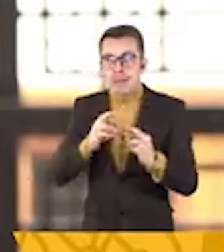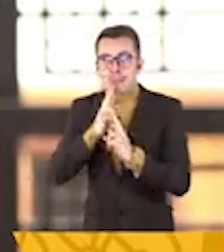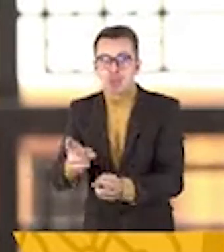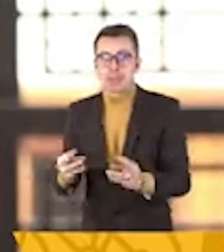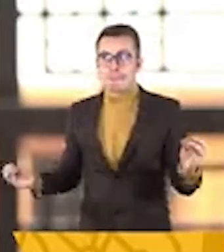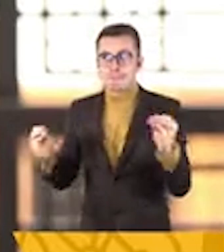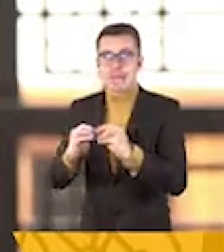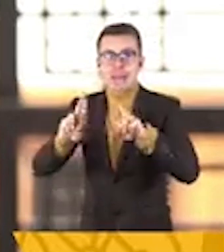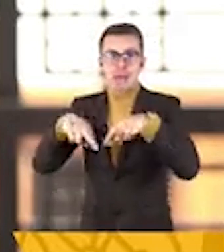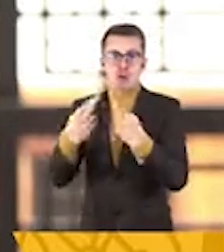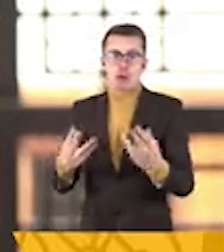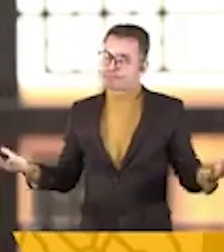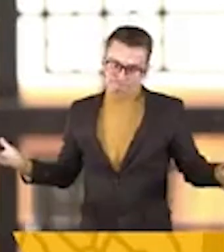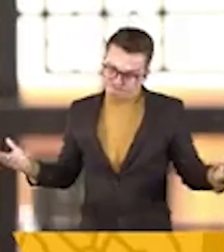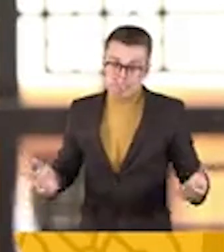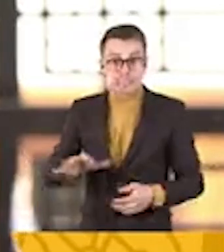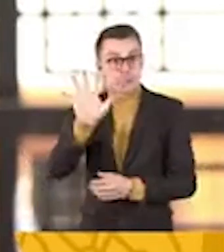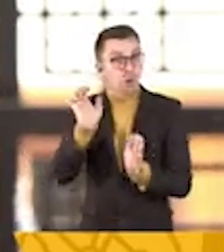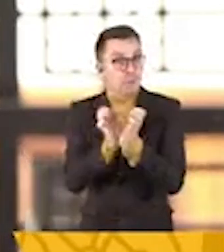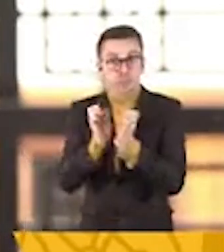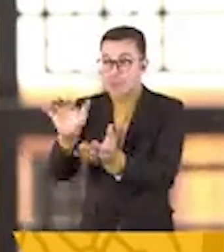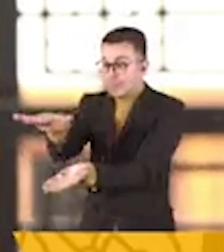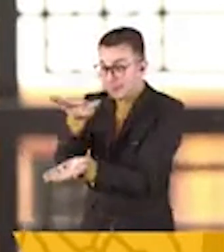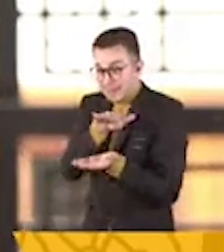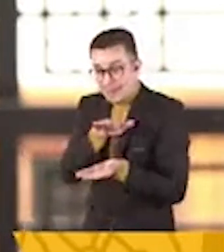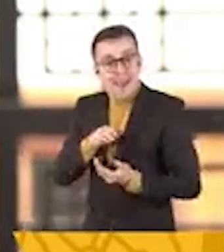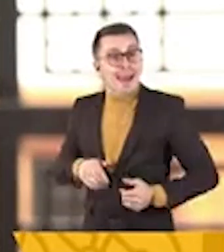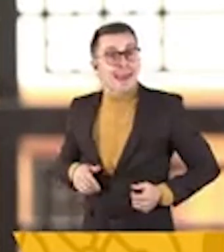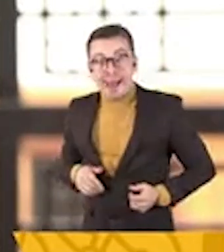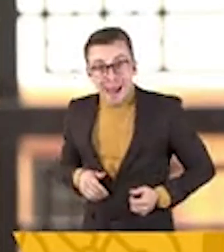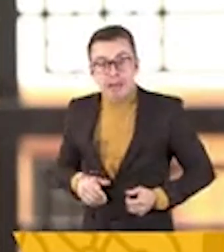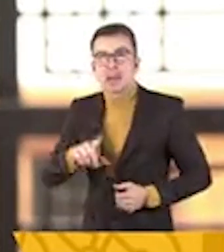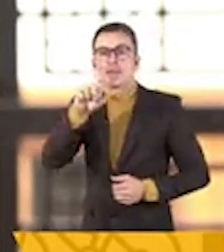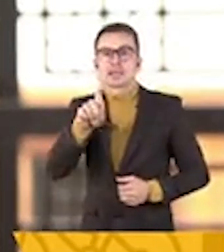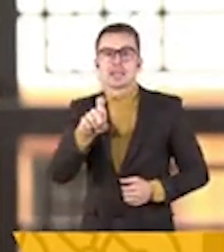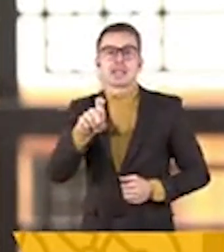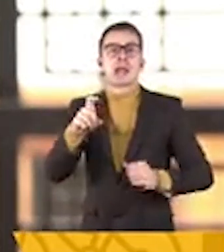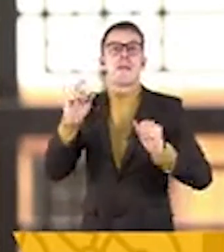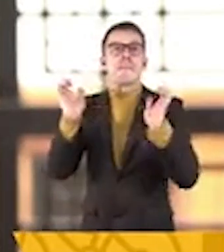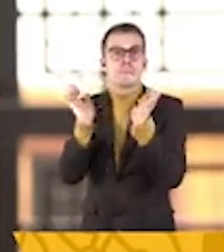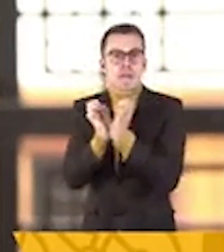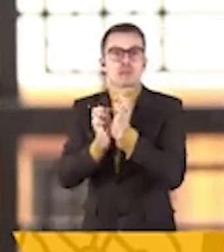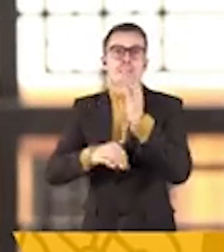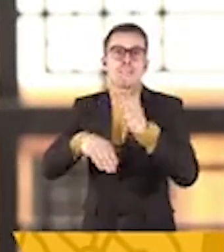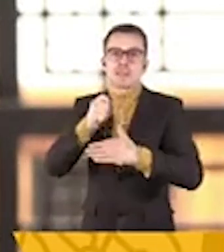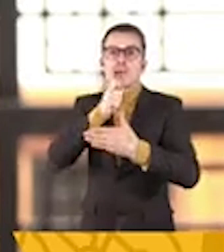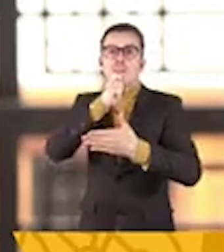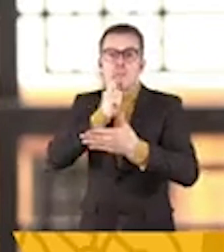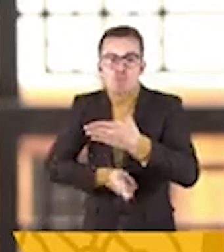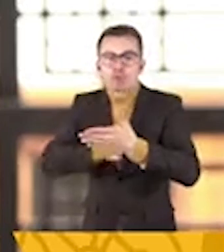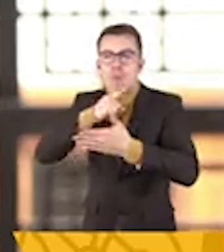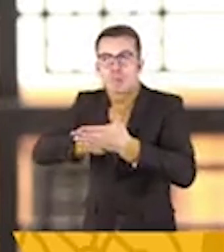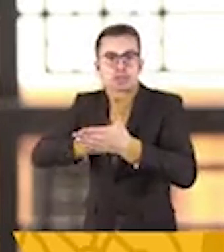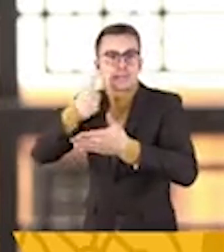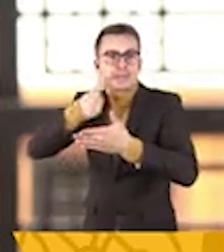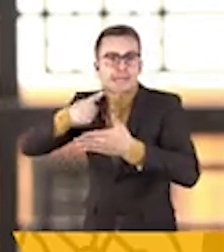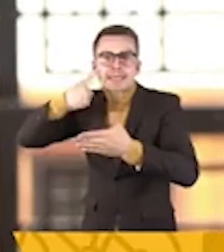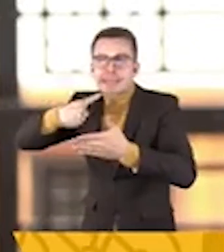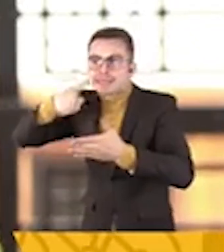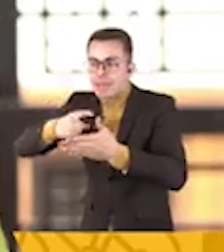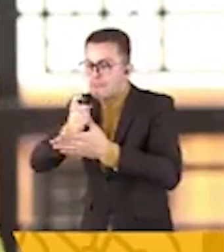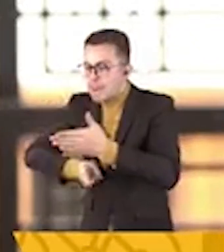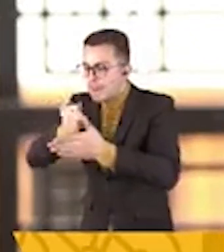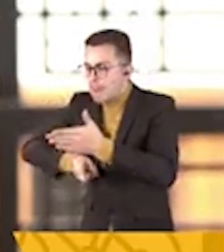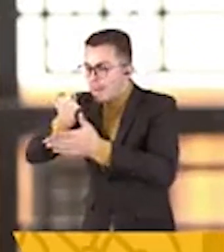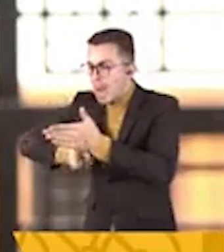los estudios y diseños definitivos el 5 de mayo, el 6 de mayo tendrán una multa diaria de 50 salarios mínimos por